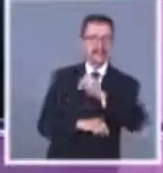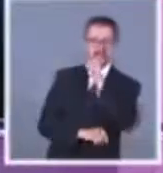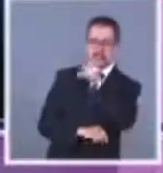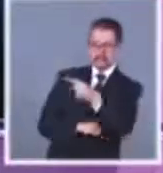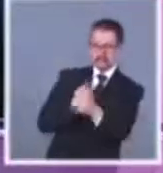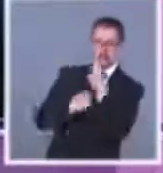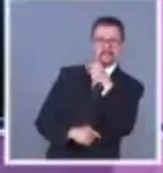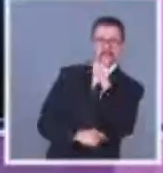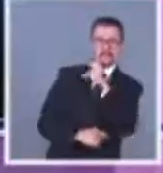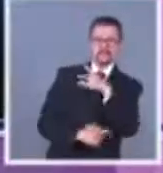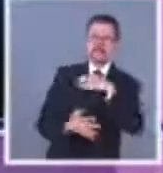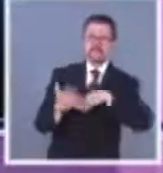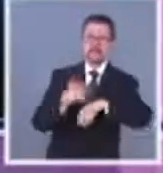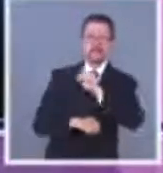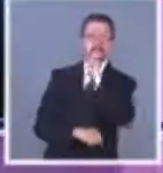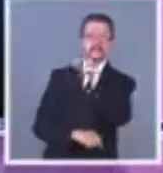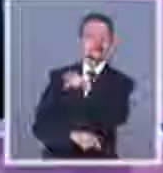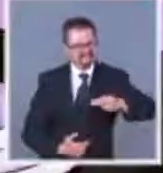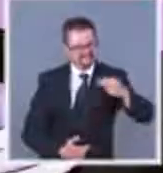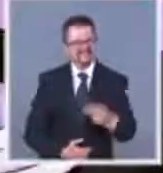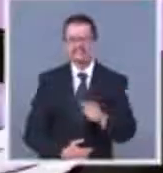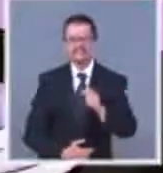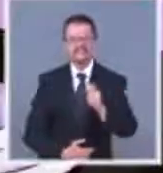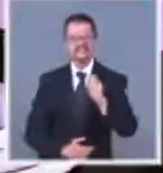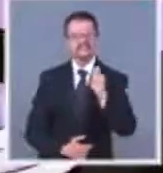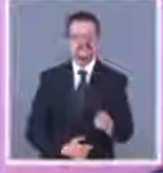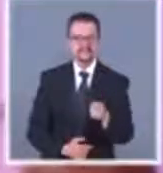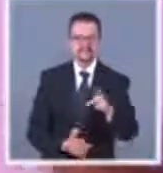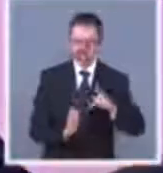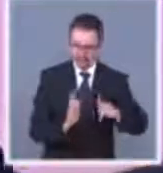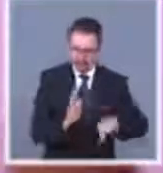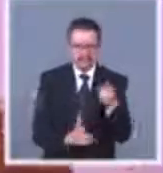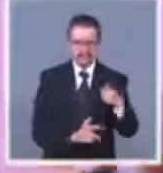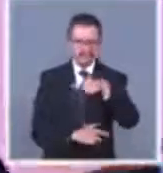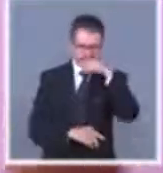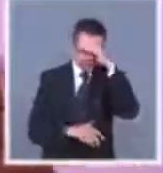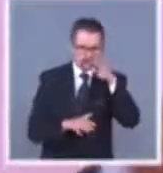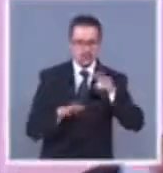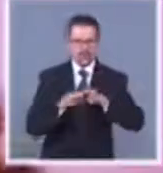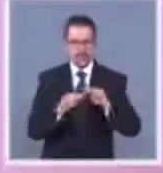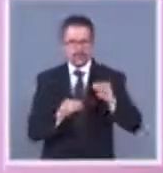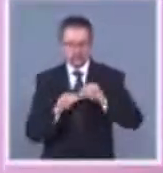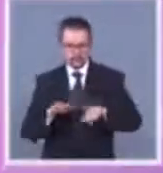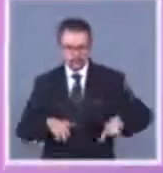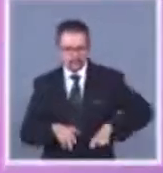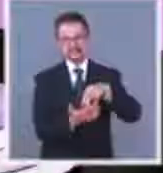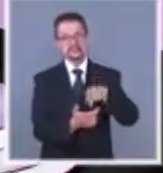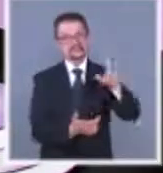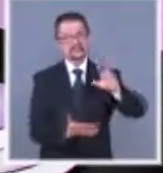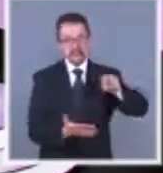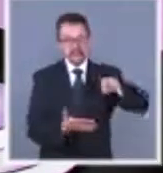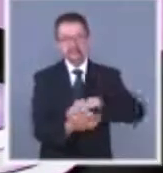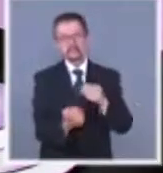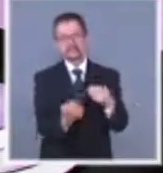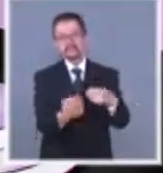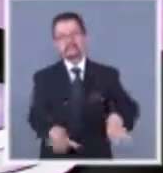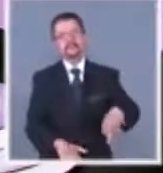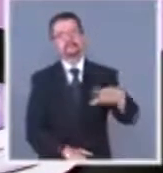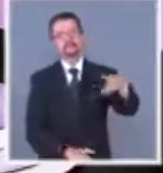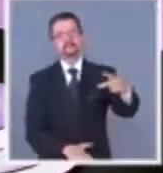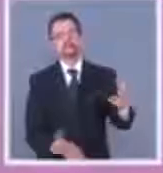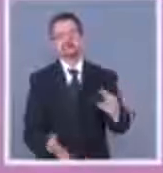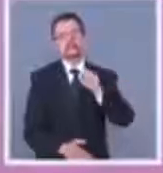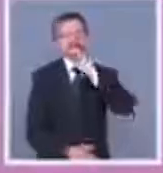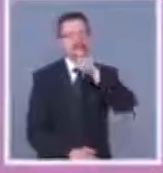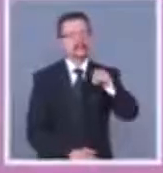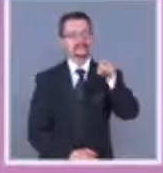este momento. Se la cambio. Es necesario salir de este tipo de confrontaciones tan lamentables. Y que vaya a la